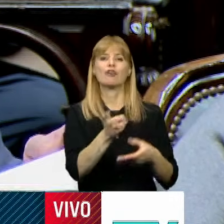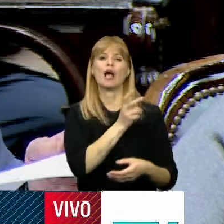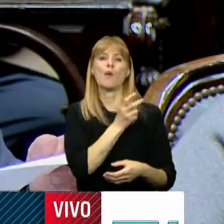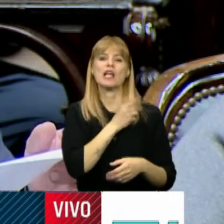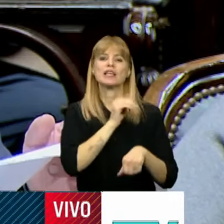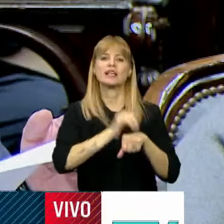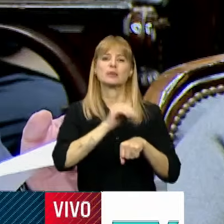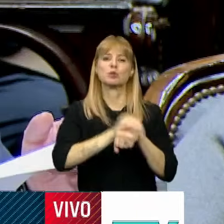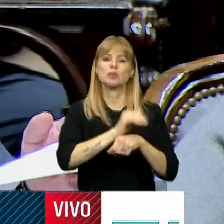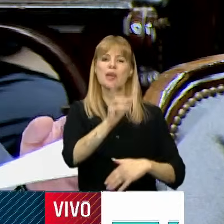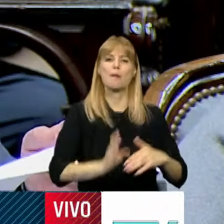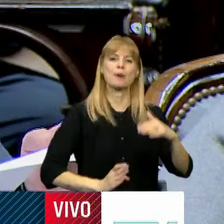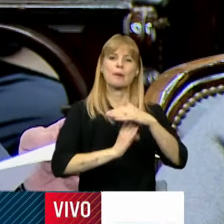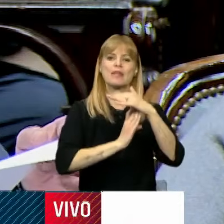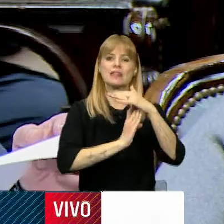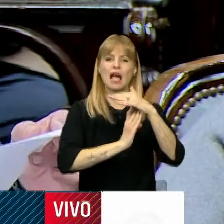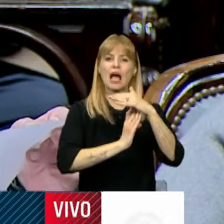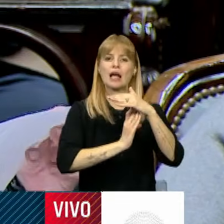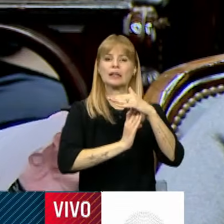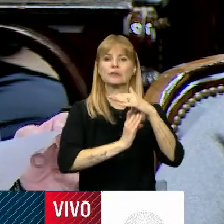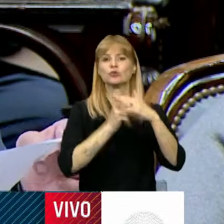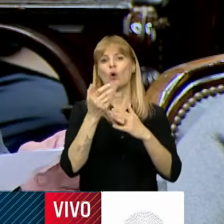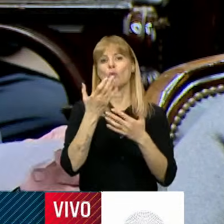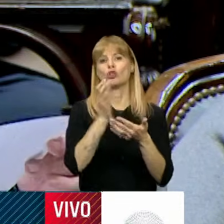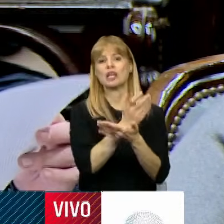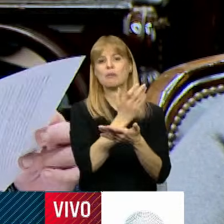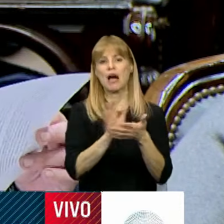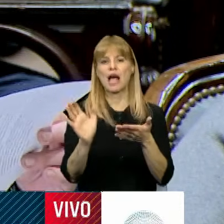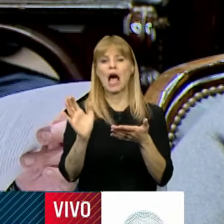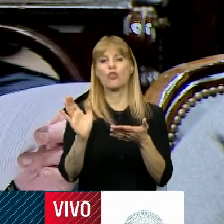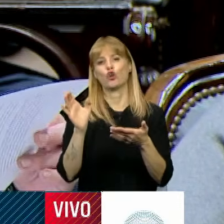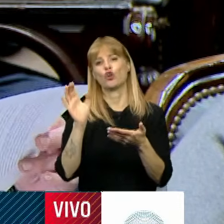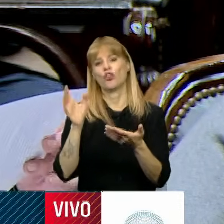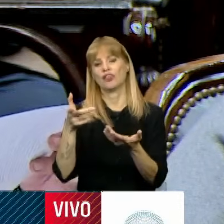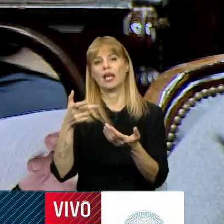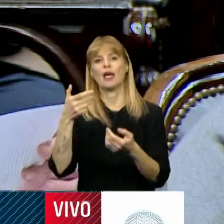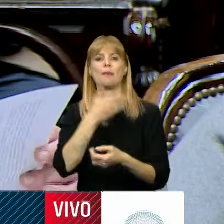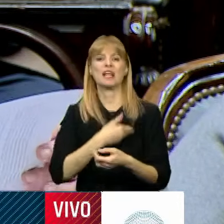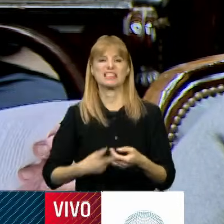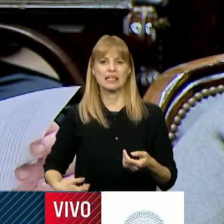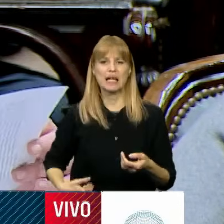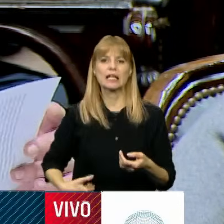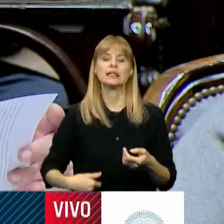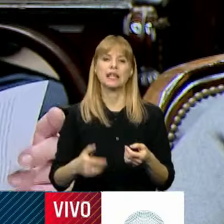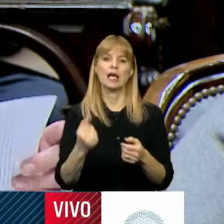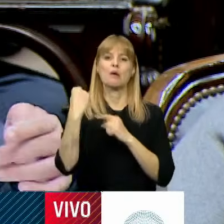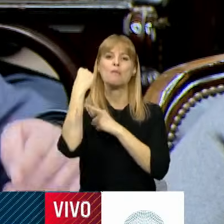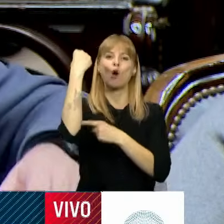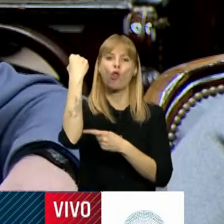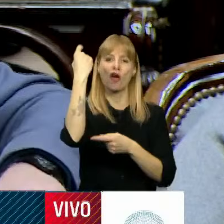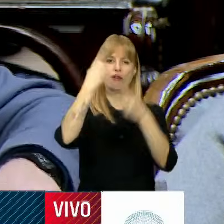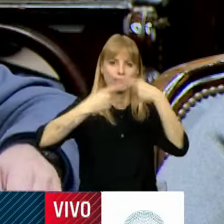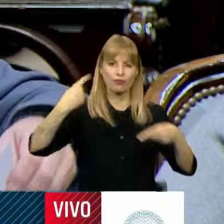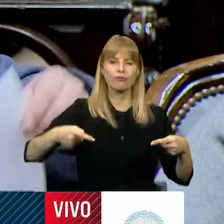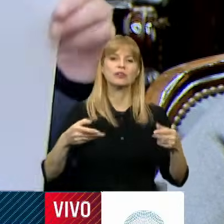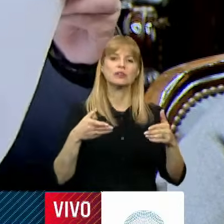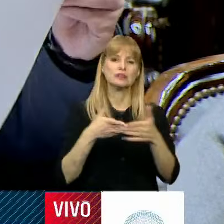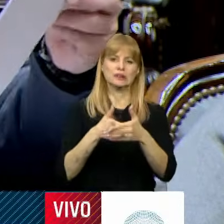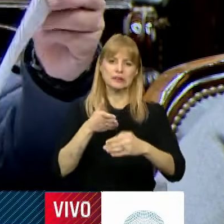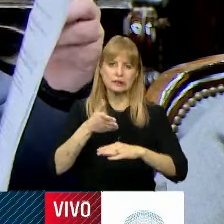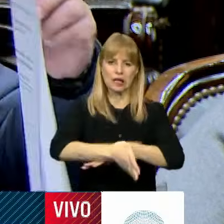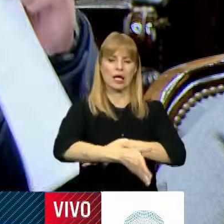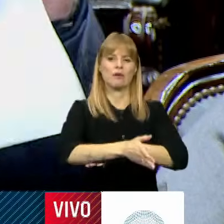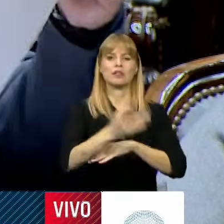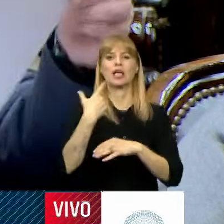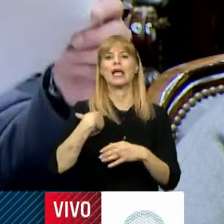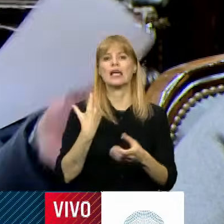parlamentaria desconcentra el poder presidencial, destraba bloqueo entre poderes y genera válvula de escape a situación de crisis. Este es el